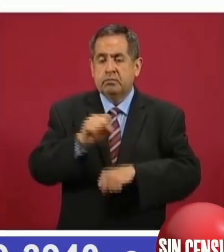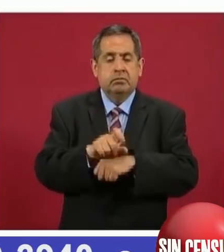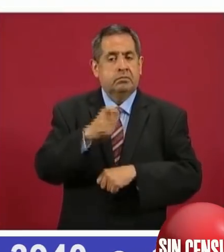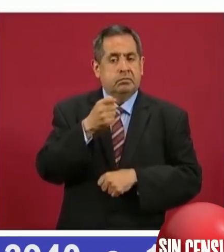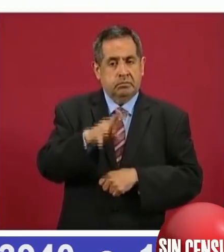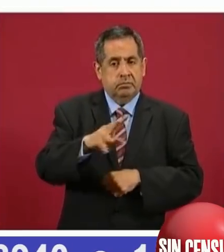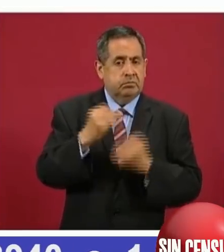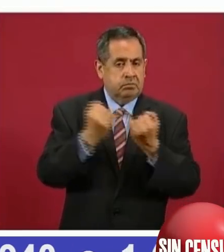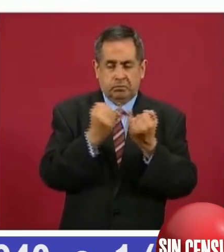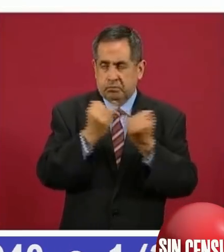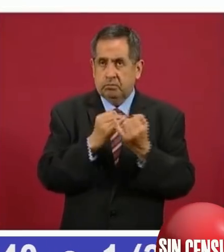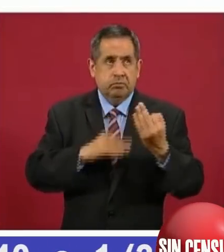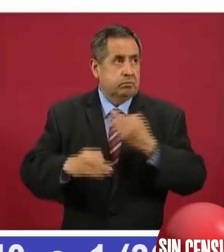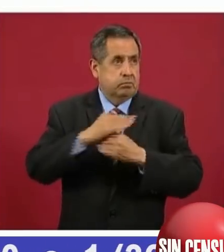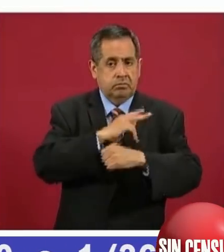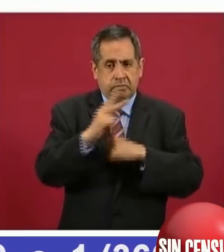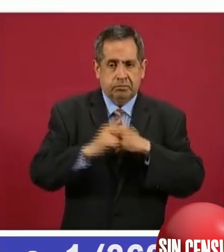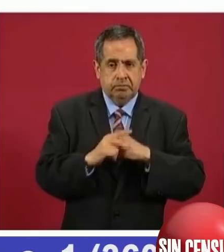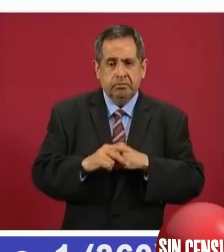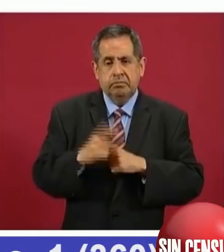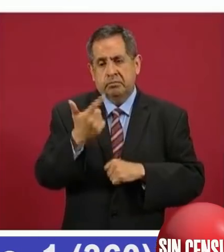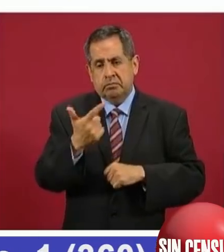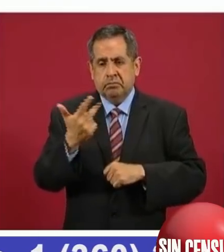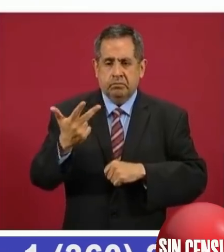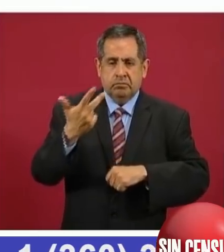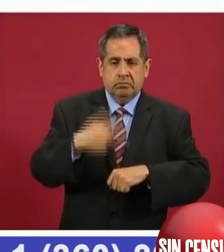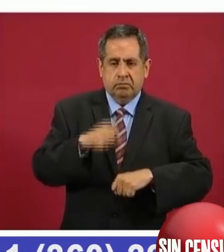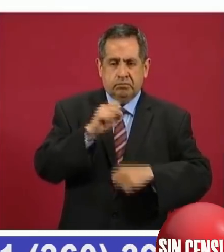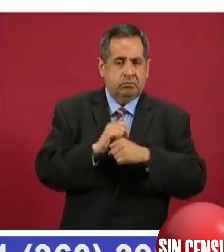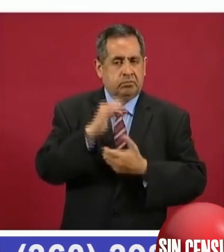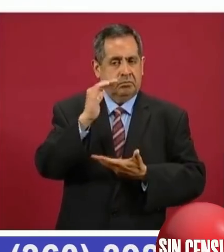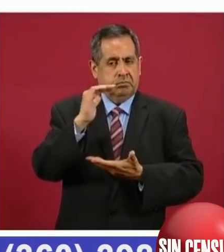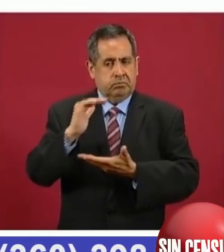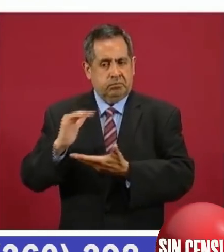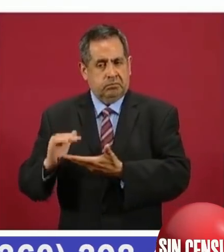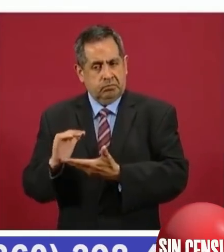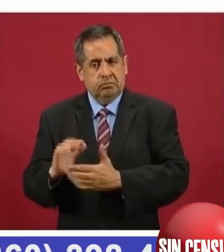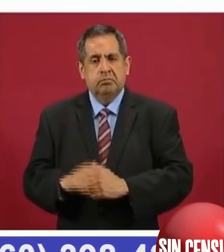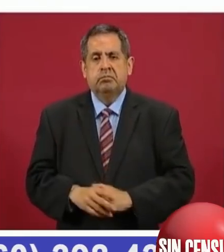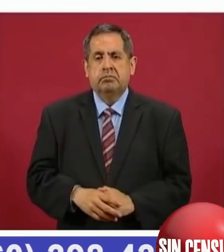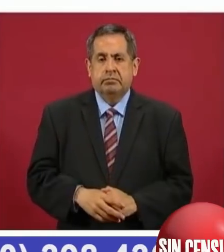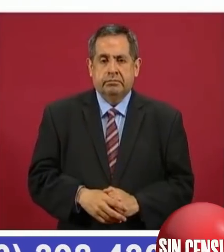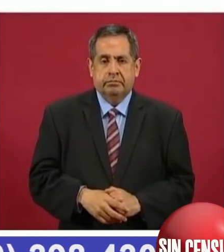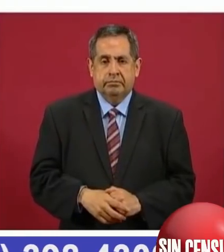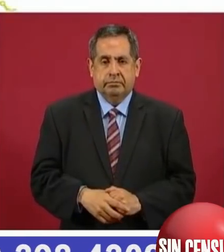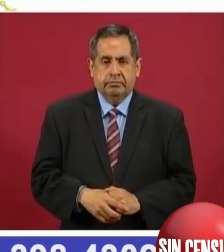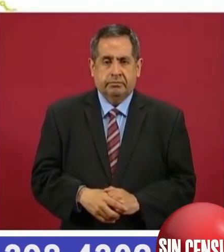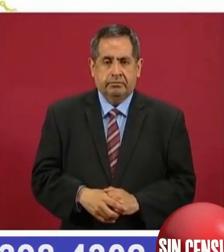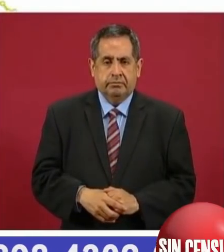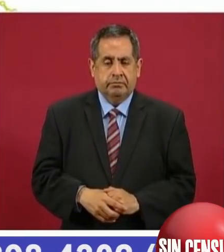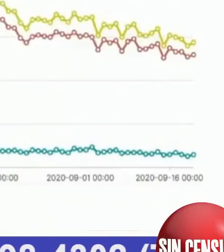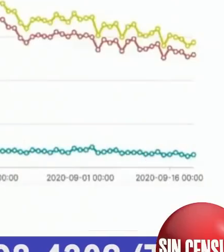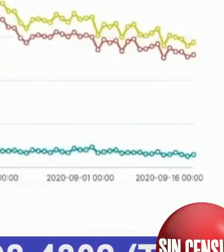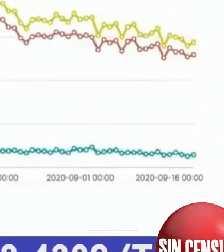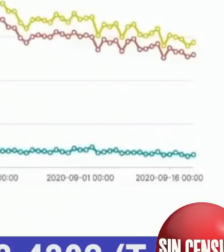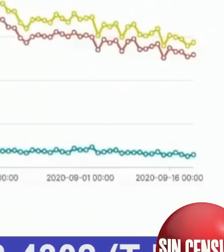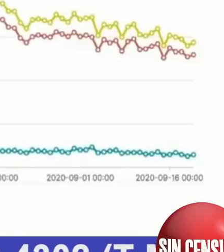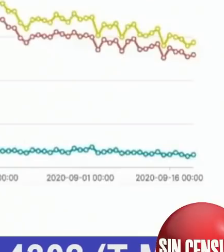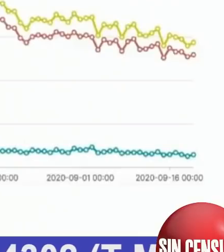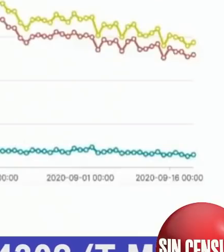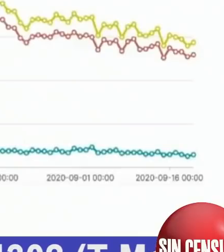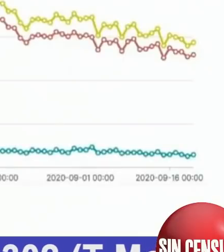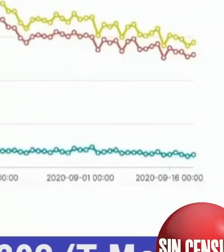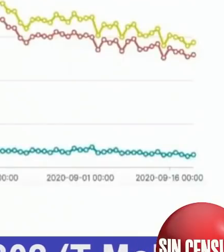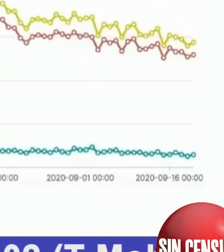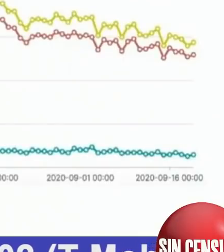que el promedio del país, 7 a 8 semanas sostenidas de reducción. La siguiente, la ocupación hospitalaria de Veracruz también se